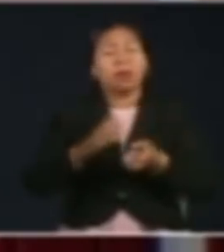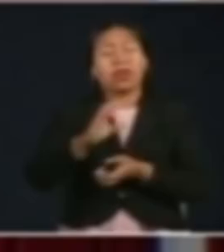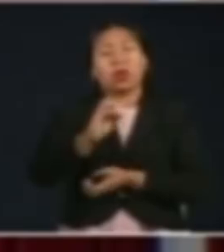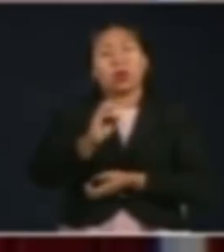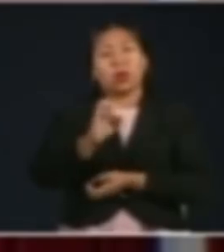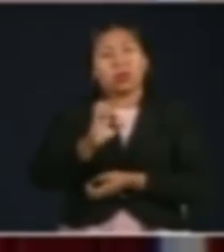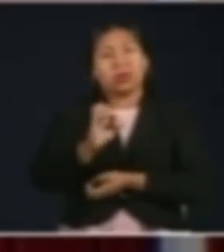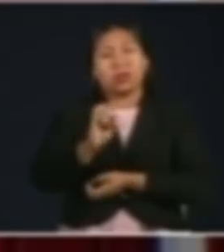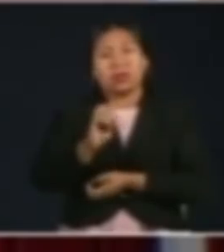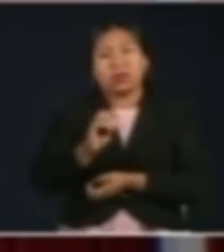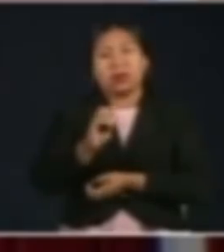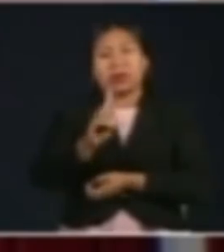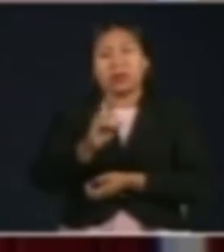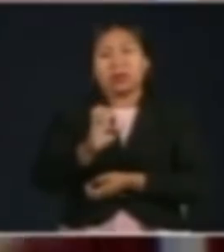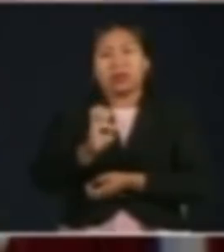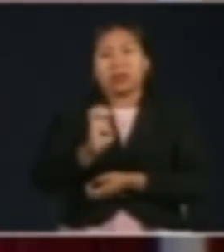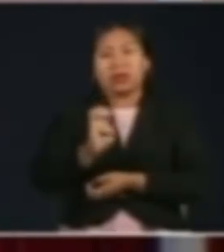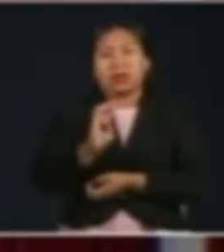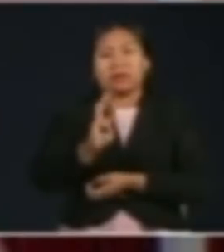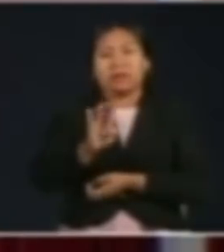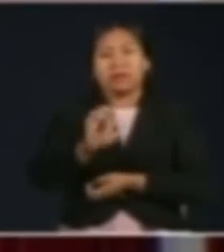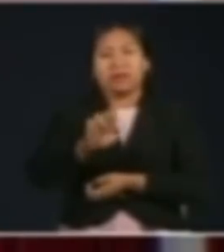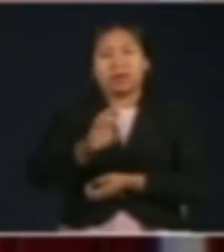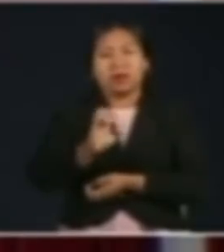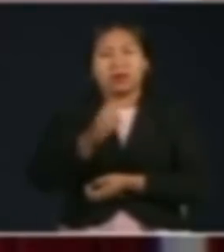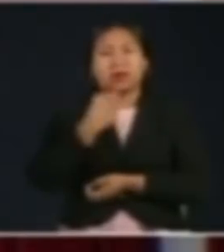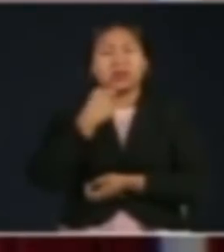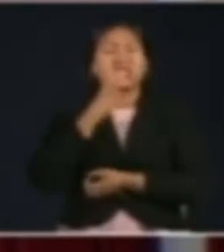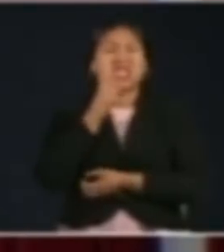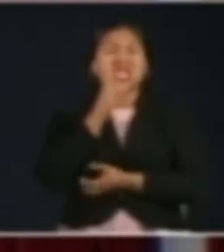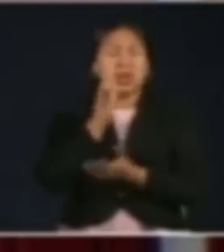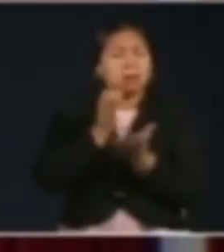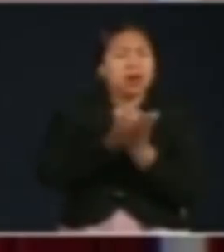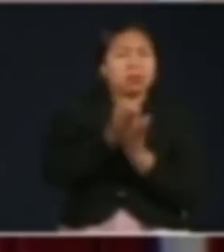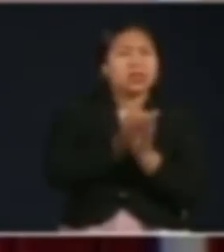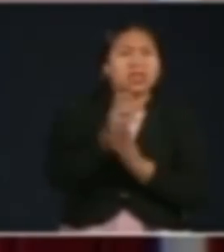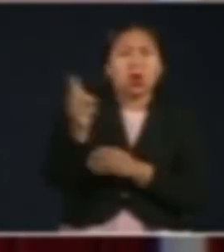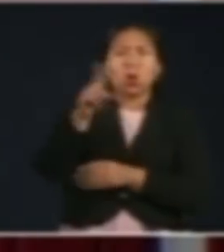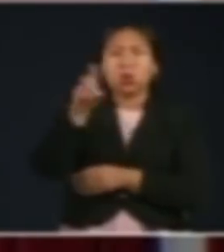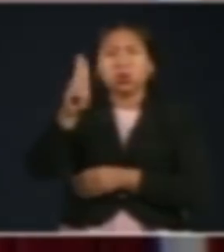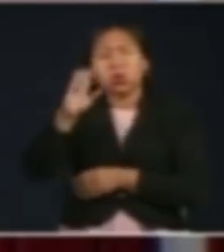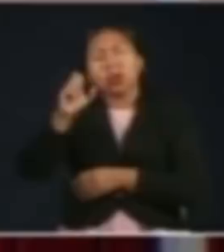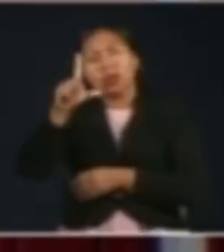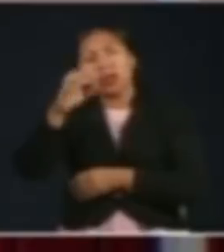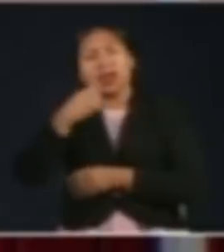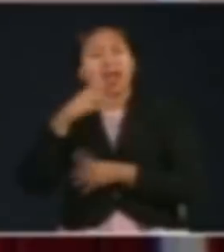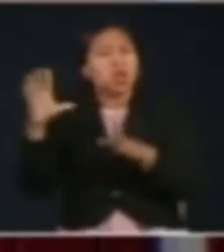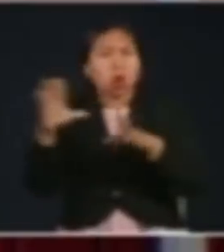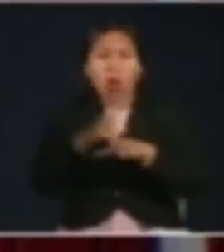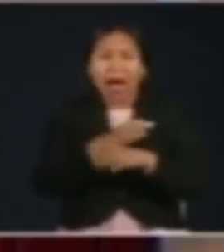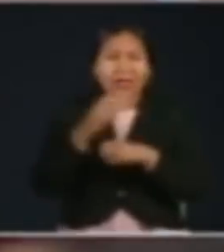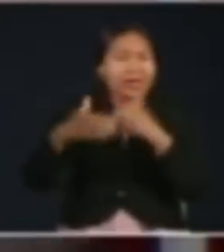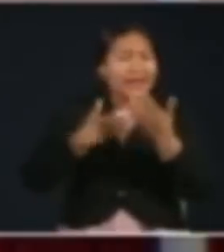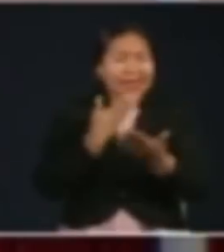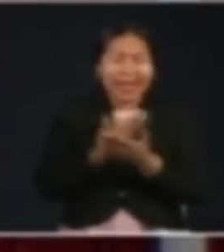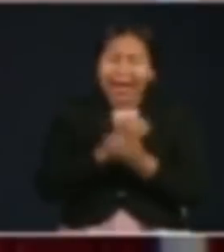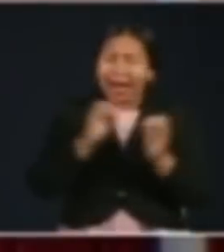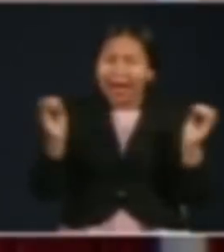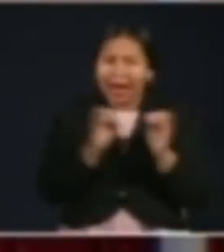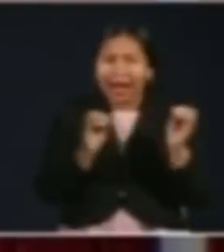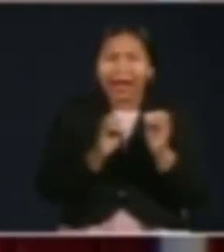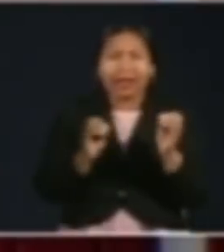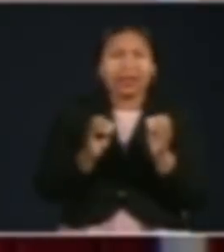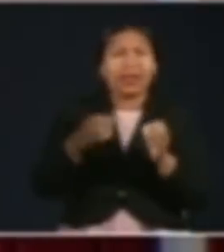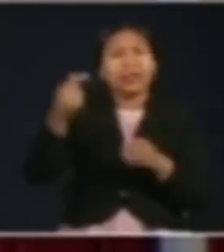de alto perfil, lo iba a investigar. ¿Quién va a investigar? Con Zuleika Amor, que no hizo nada en el periodo pasado, que es una